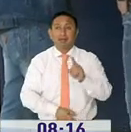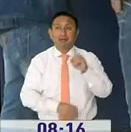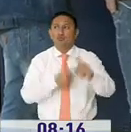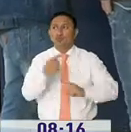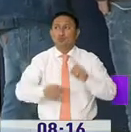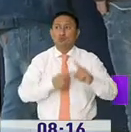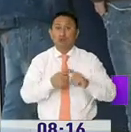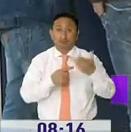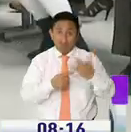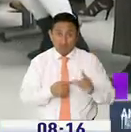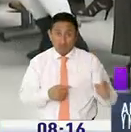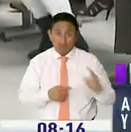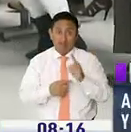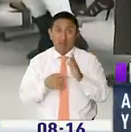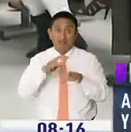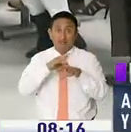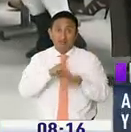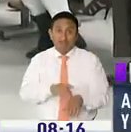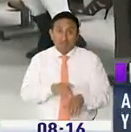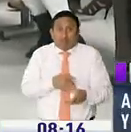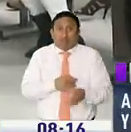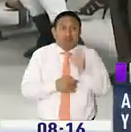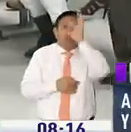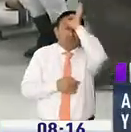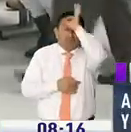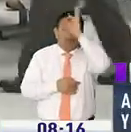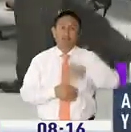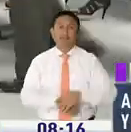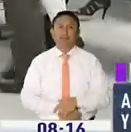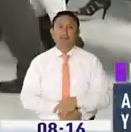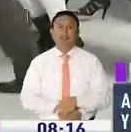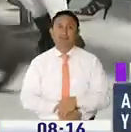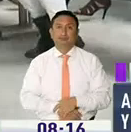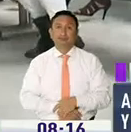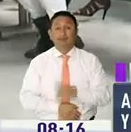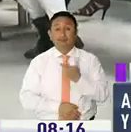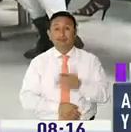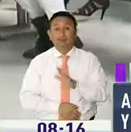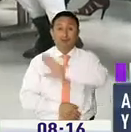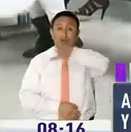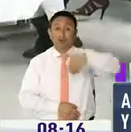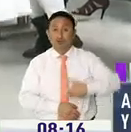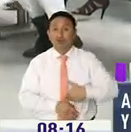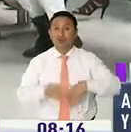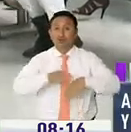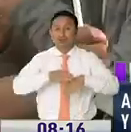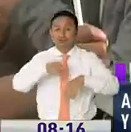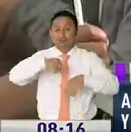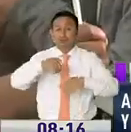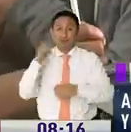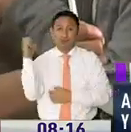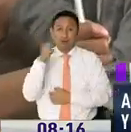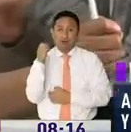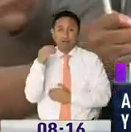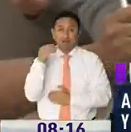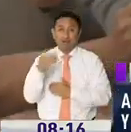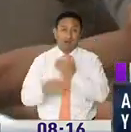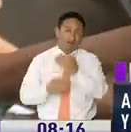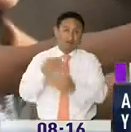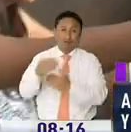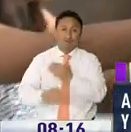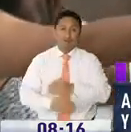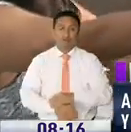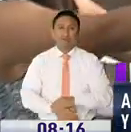puede volver a tomar una cita para la revisión y matriculación vehicular, pues todo dependerá de cómo vaya evolucionando